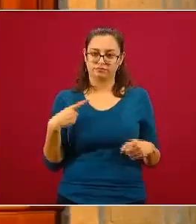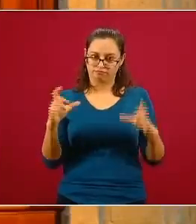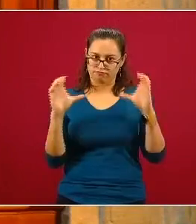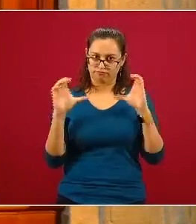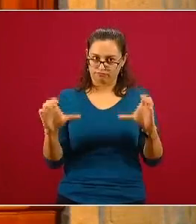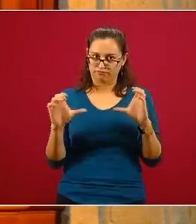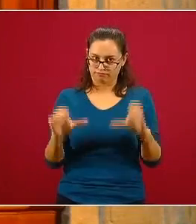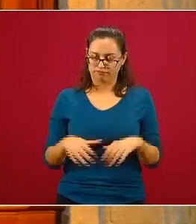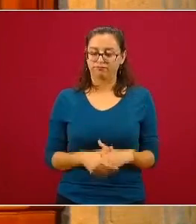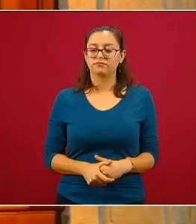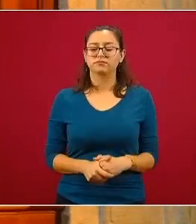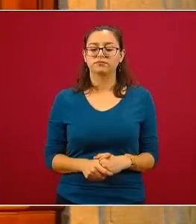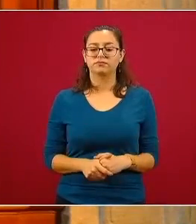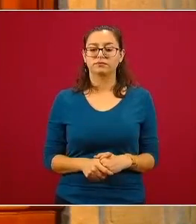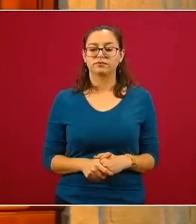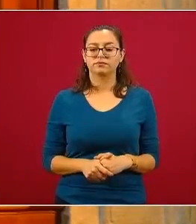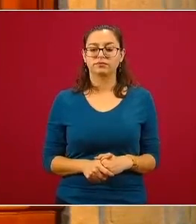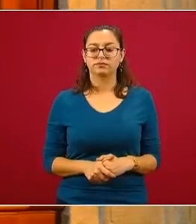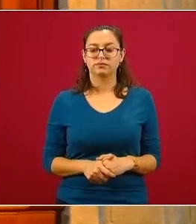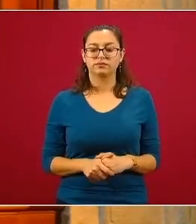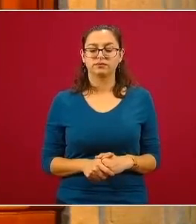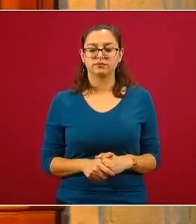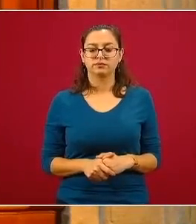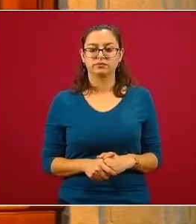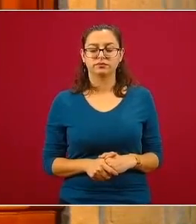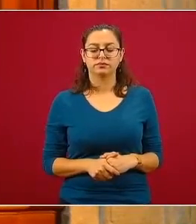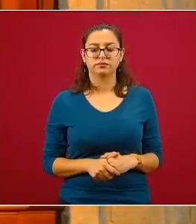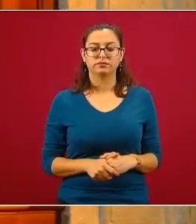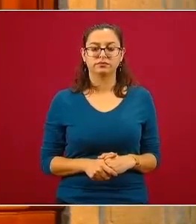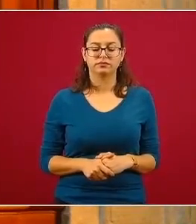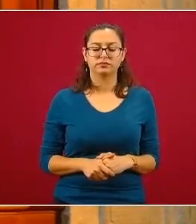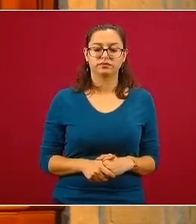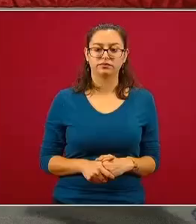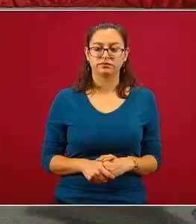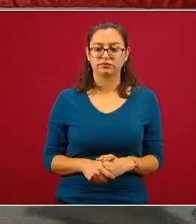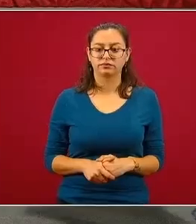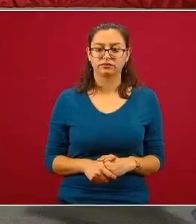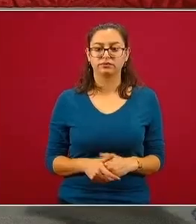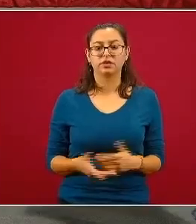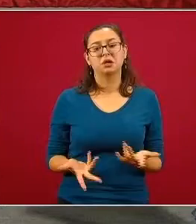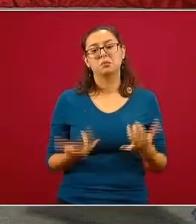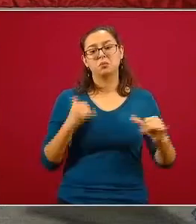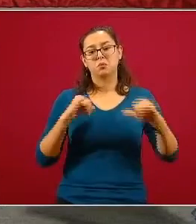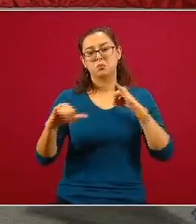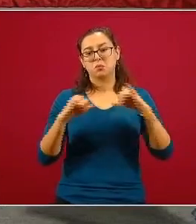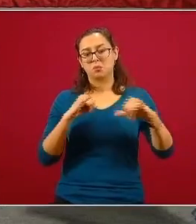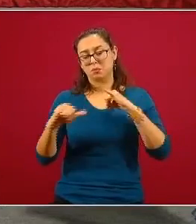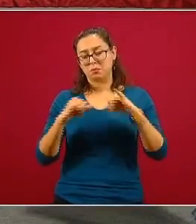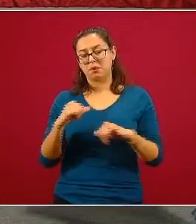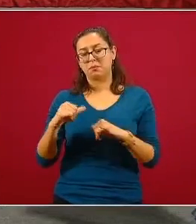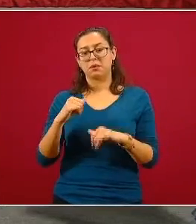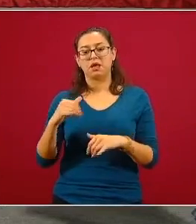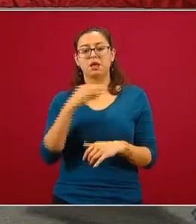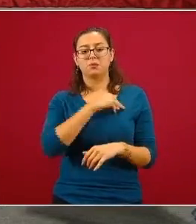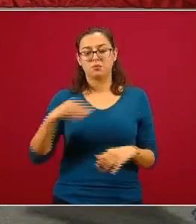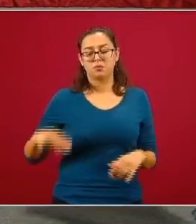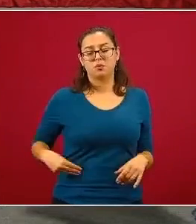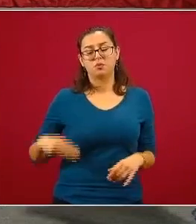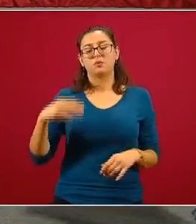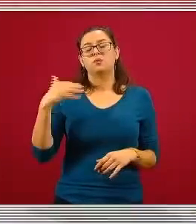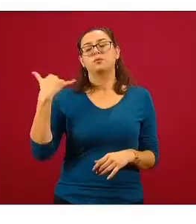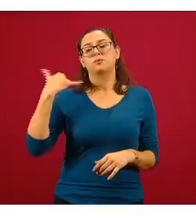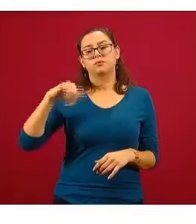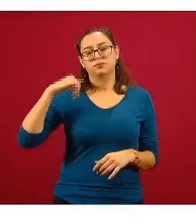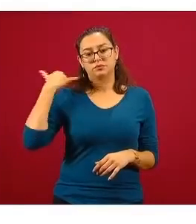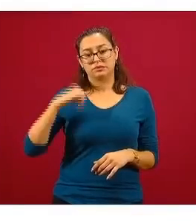un ojo a este componente. Veamos la última diapositiva, que sería el mapa animado de los municipios de Yucatán. Mérida es la que